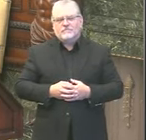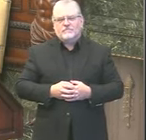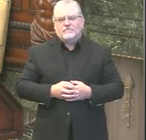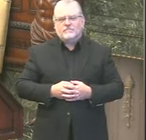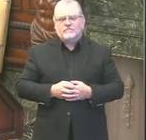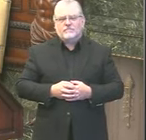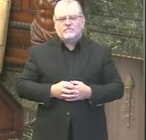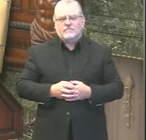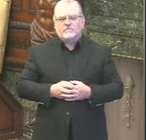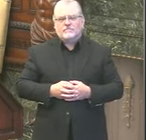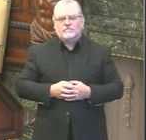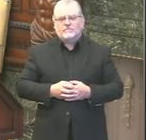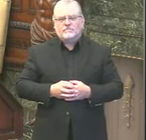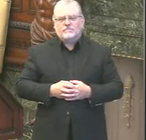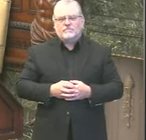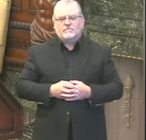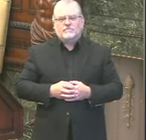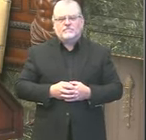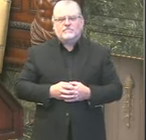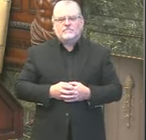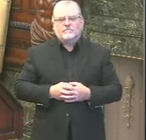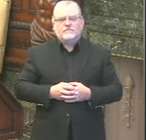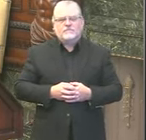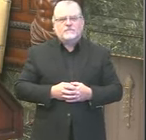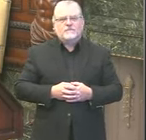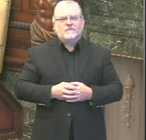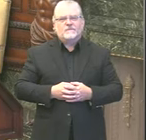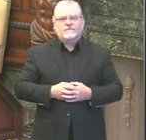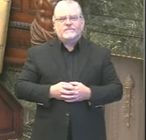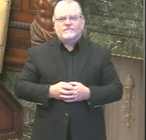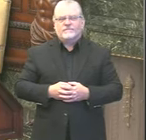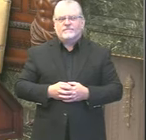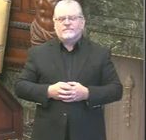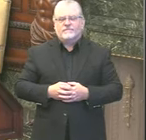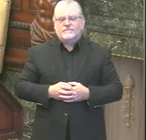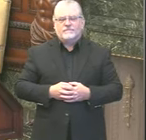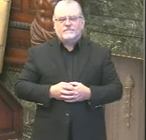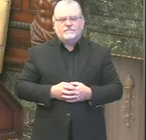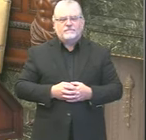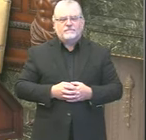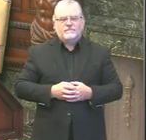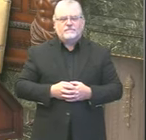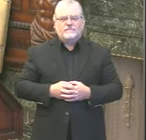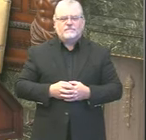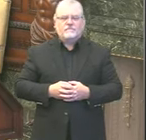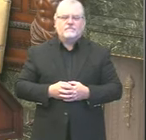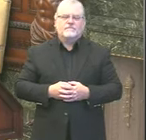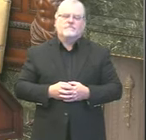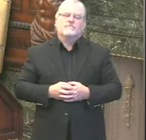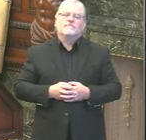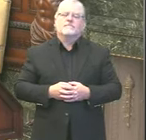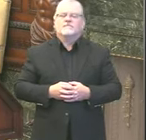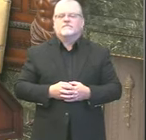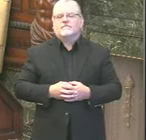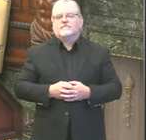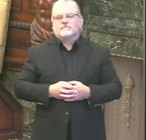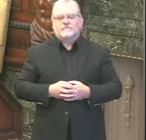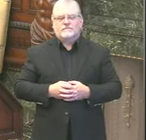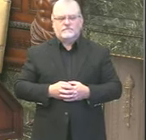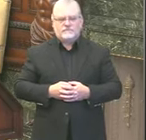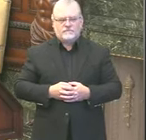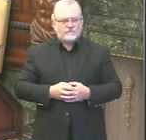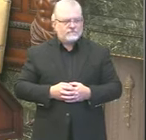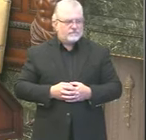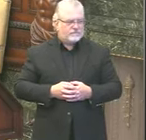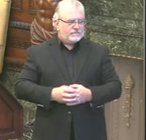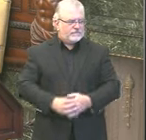la cantidad de personas que están aglomeradas viviendo en el campamento aquí en la calle 21 con el Benjamin Parkway. ¿Qué tanta urgencia tiene